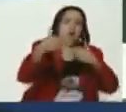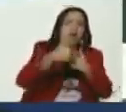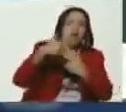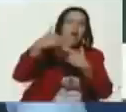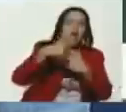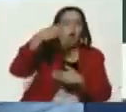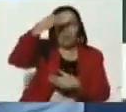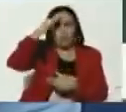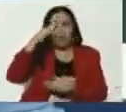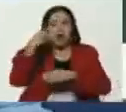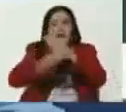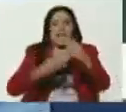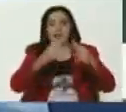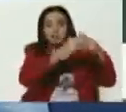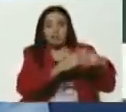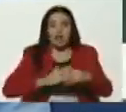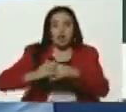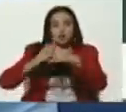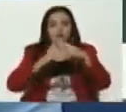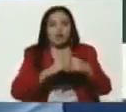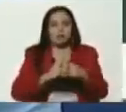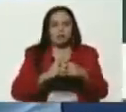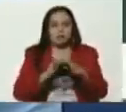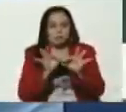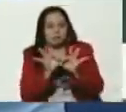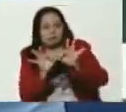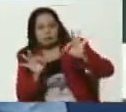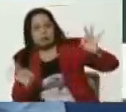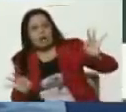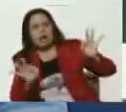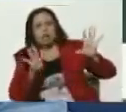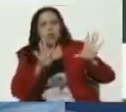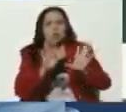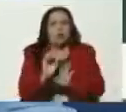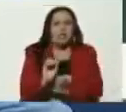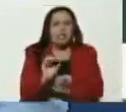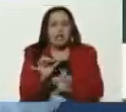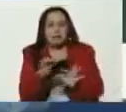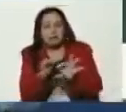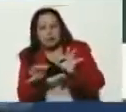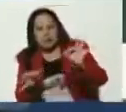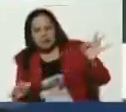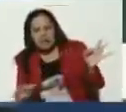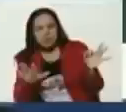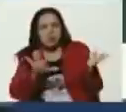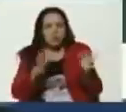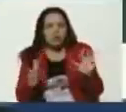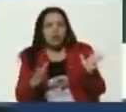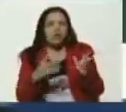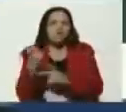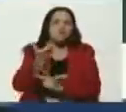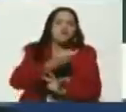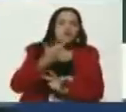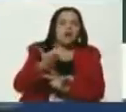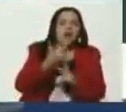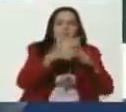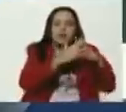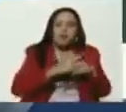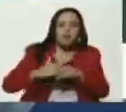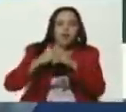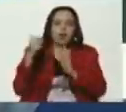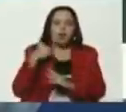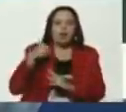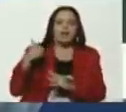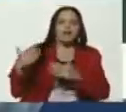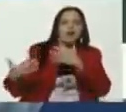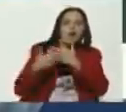por el imperialismo, a 90 millas apenas está. Han intentado cualquier cantidad de cosas contra el pueblo